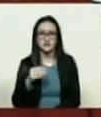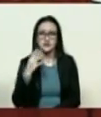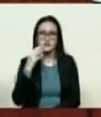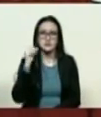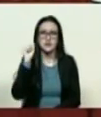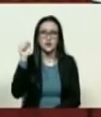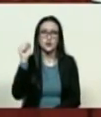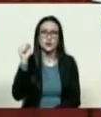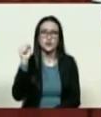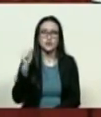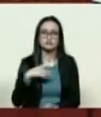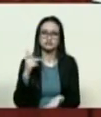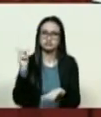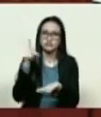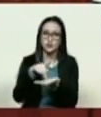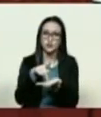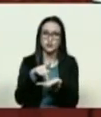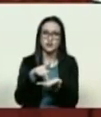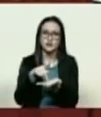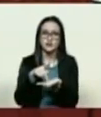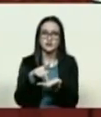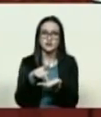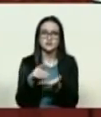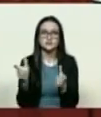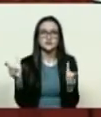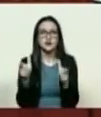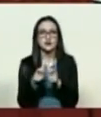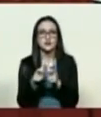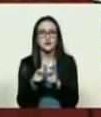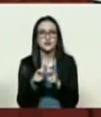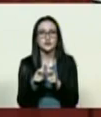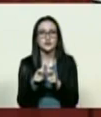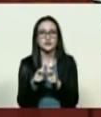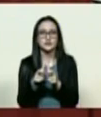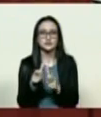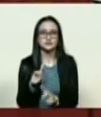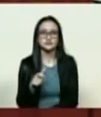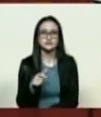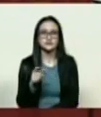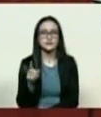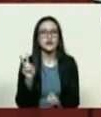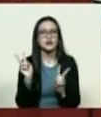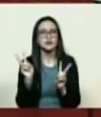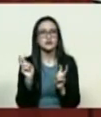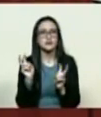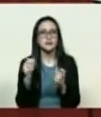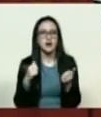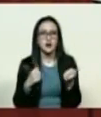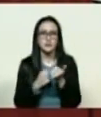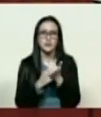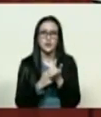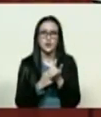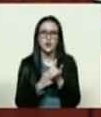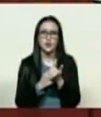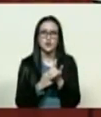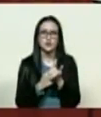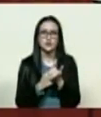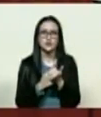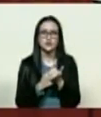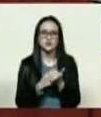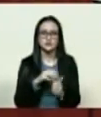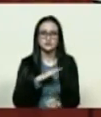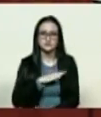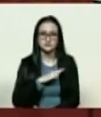Maduro pudiera entonces asistir a esta cumbre? Y también en torno a este tema, el apoyo que ha recibido esta iniciativa